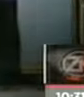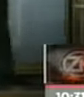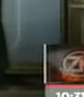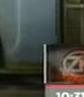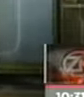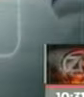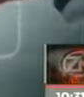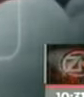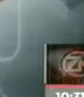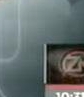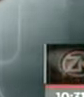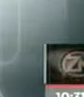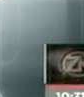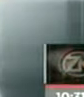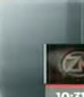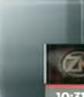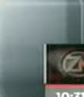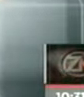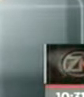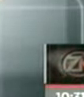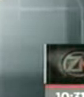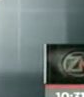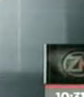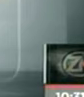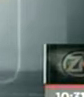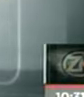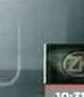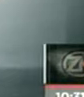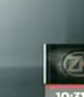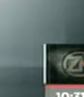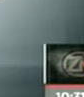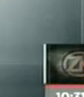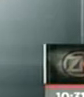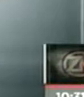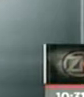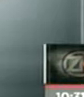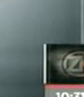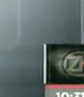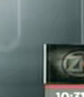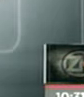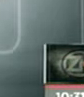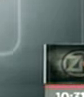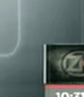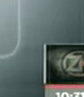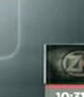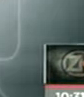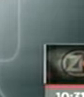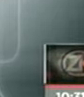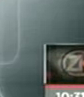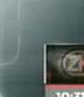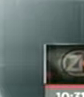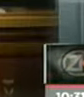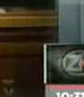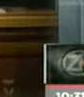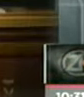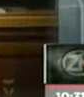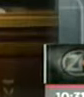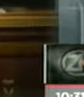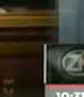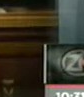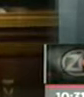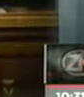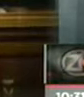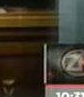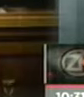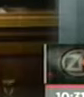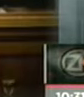distintos organismos. Sin haber sido elegidas por las vías constitucionales o en su defecto, siendo utilizadas totalitariamente